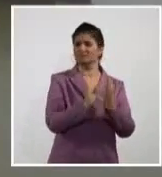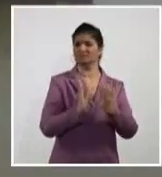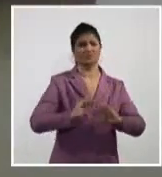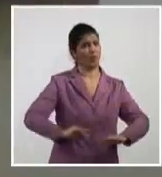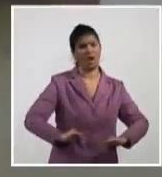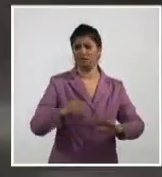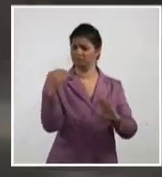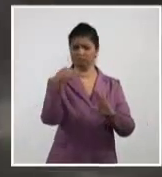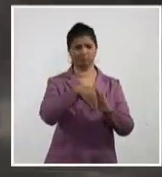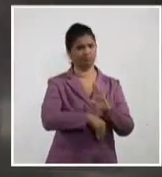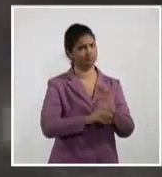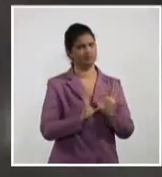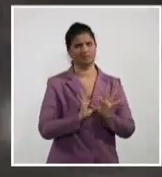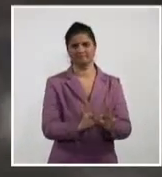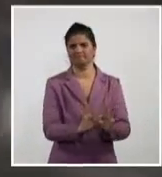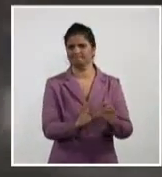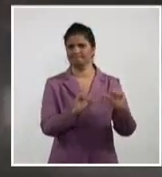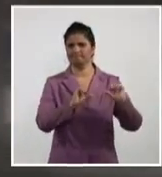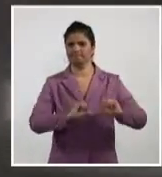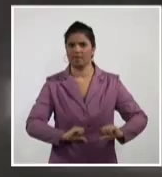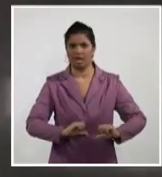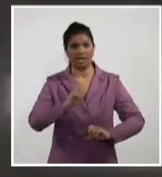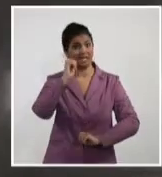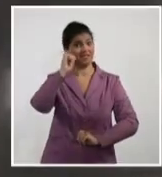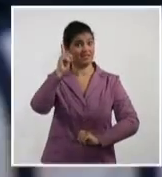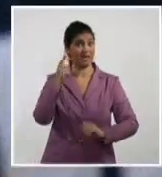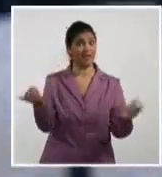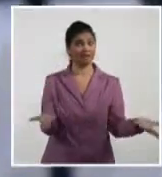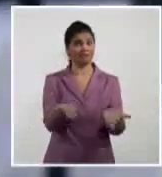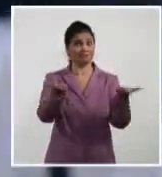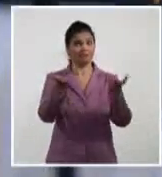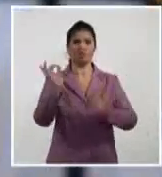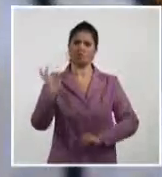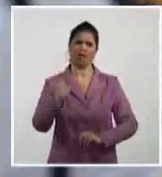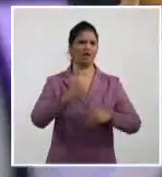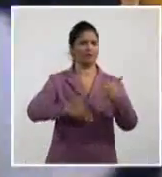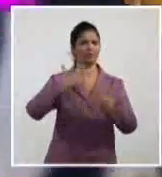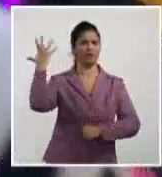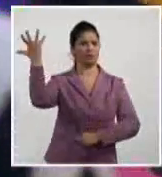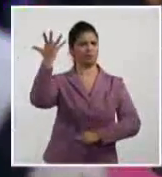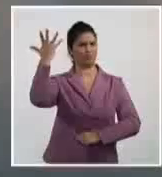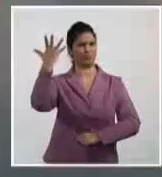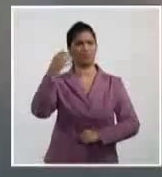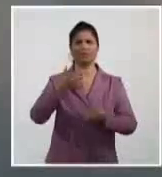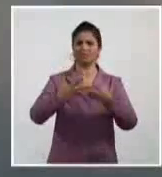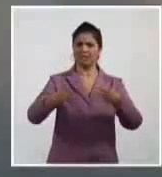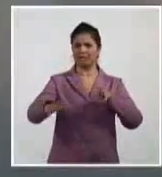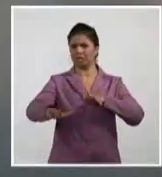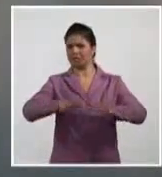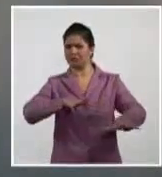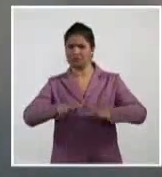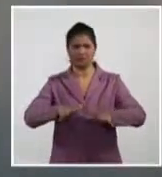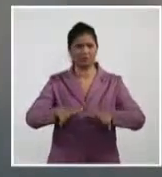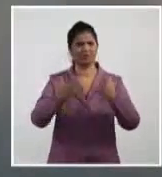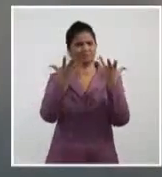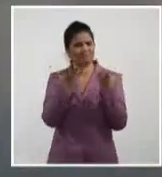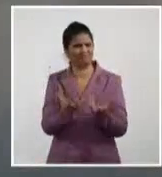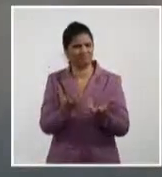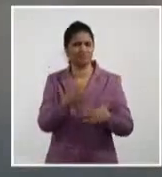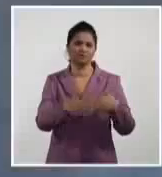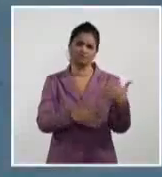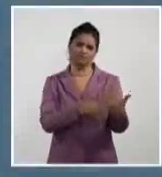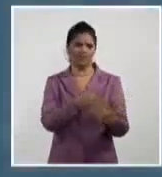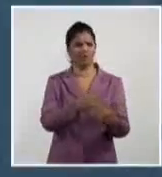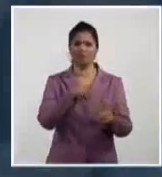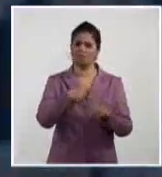el comercio contraído y un caos climático y social. Y lo peor, en una carrera contra el